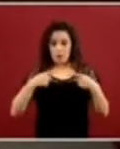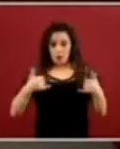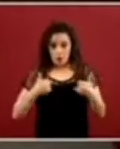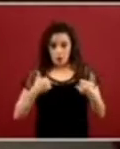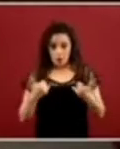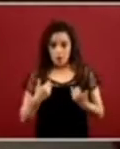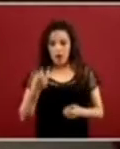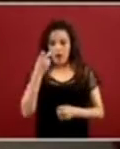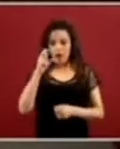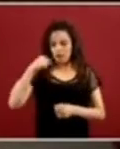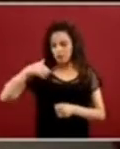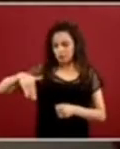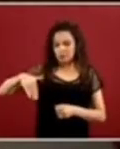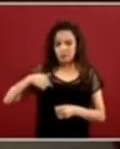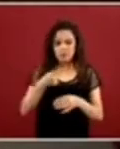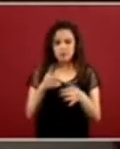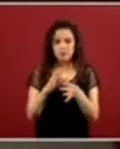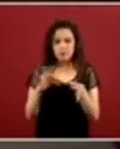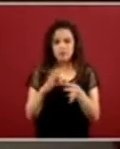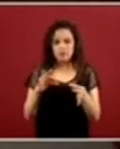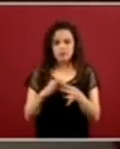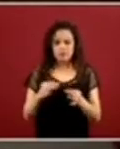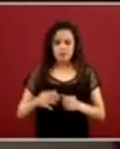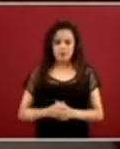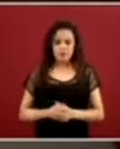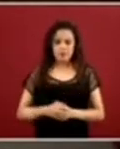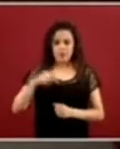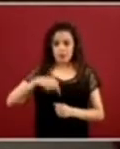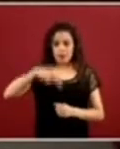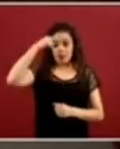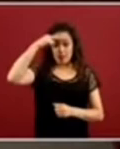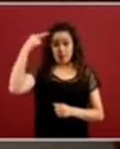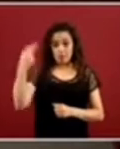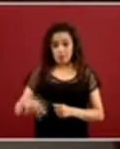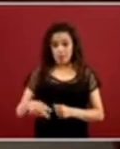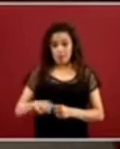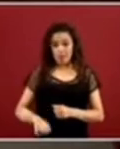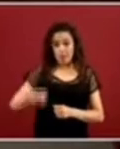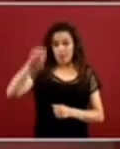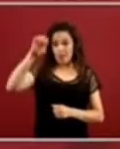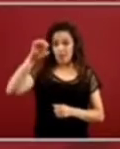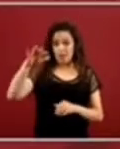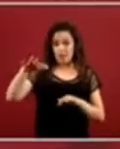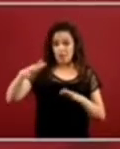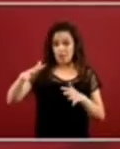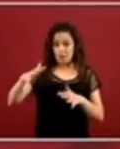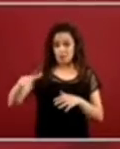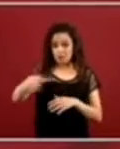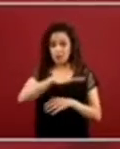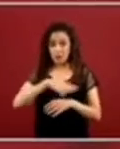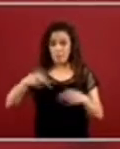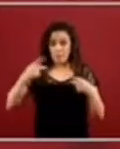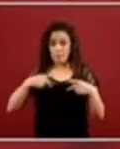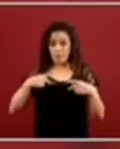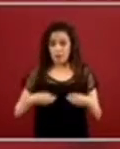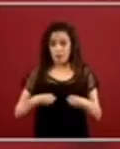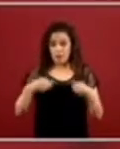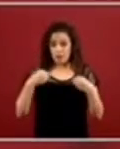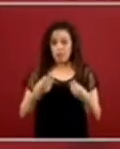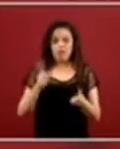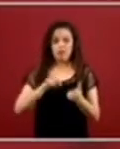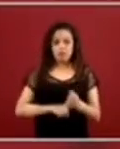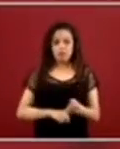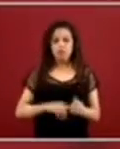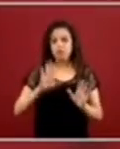explicar. México tiene la edad, la distribución de edad de la población es considerablemente joven